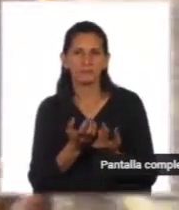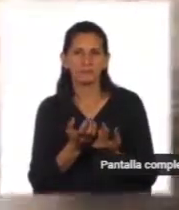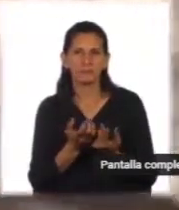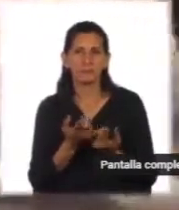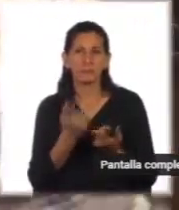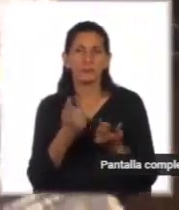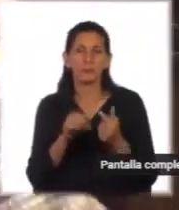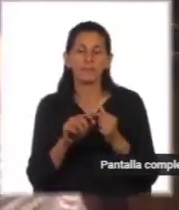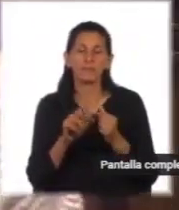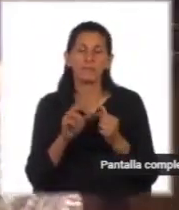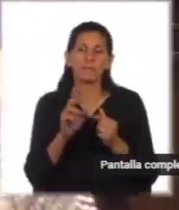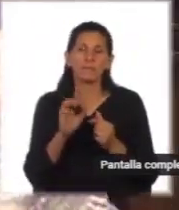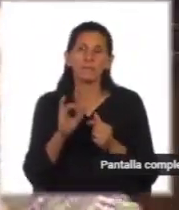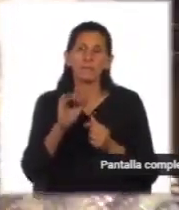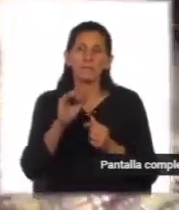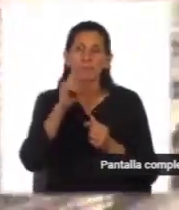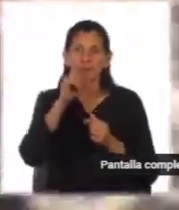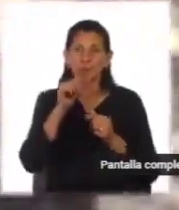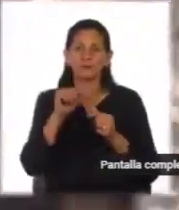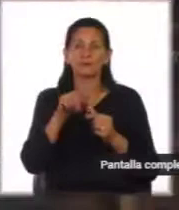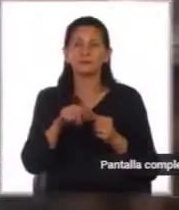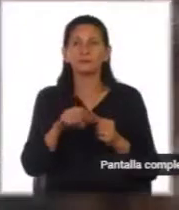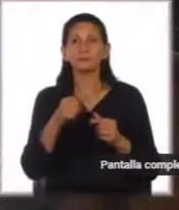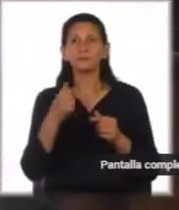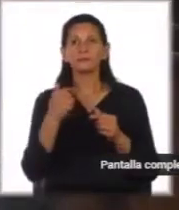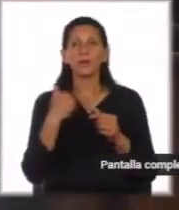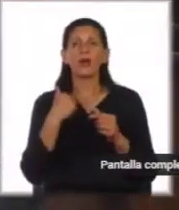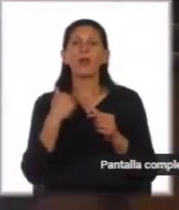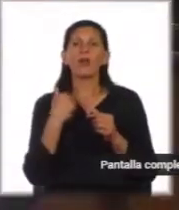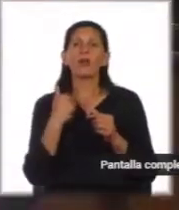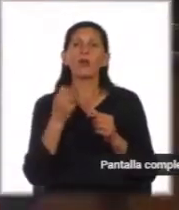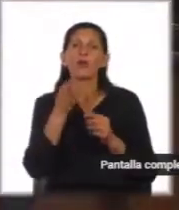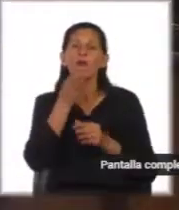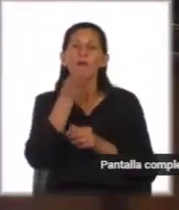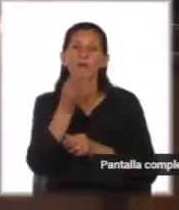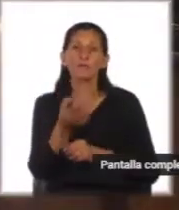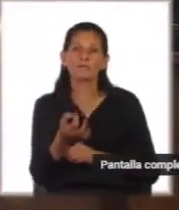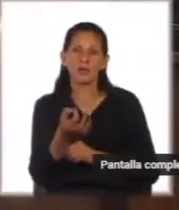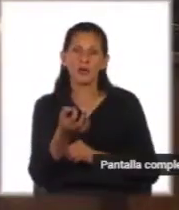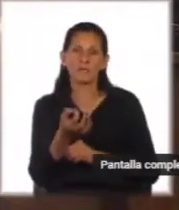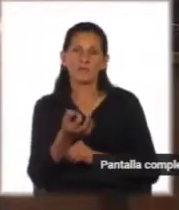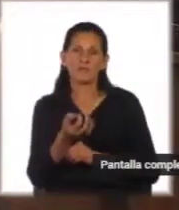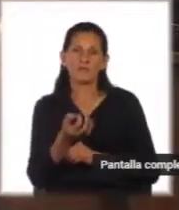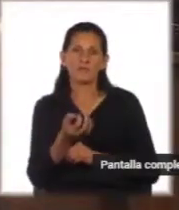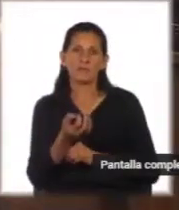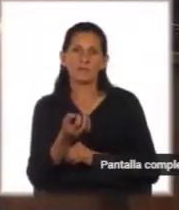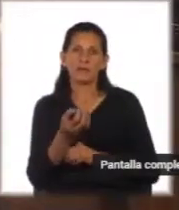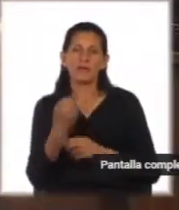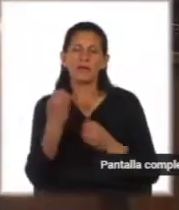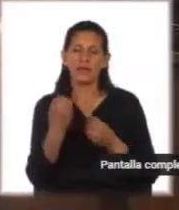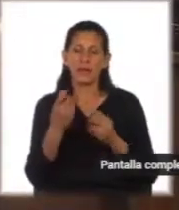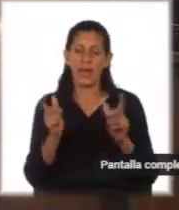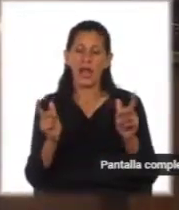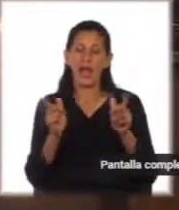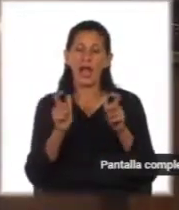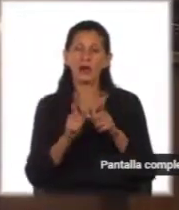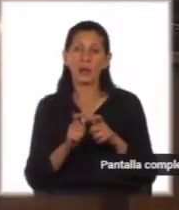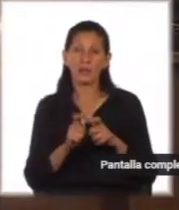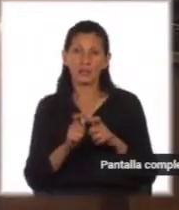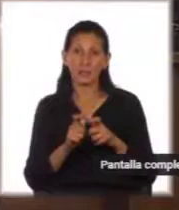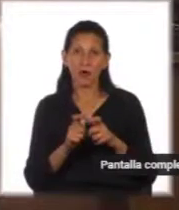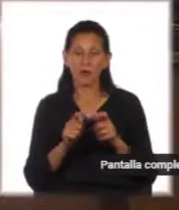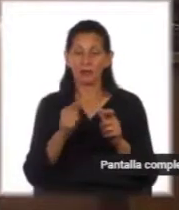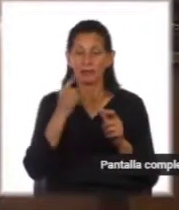El edil amarilla, y lo voy a aludir, discúlpeme, presidente, decía que en la comisión se